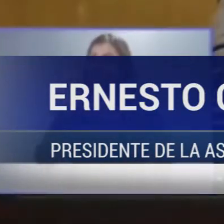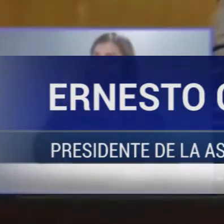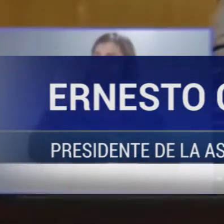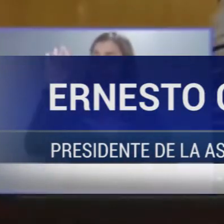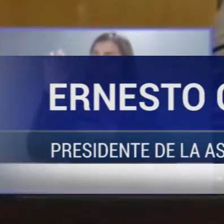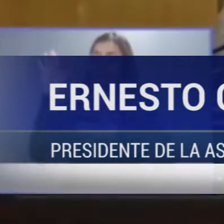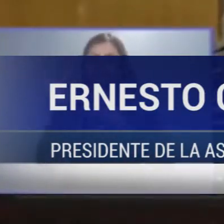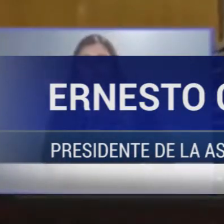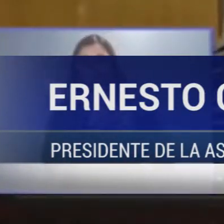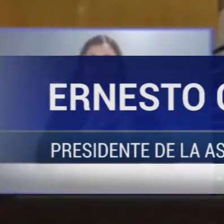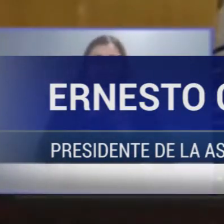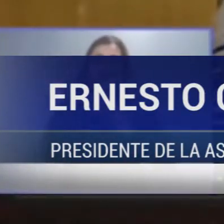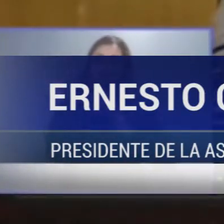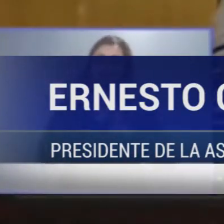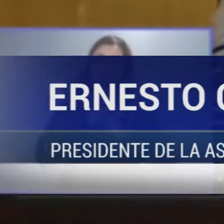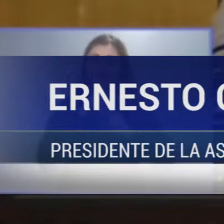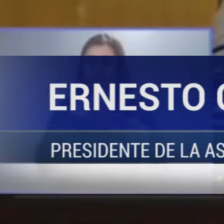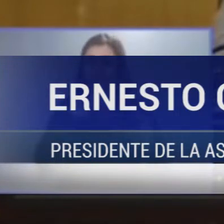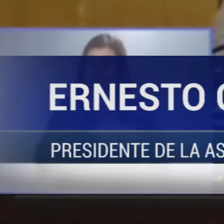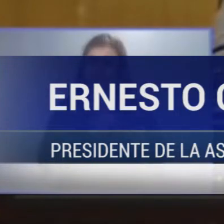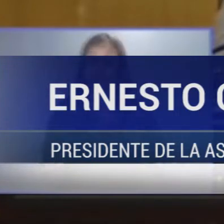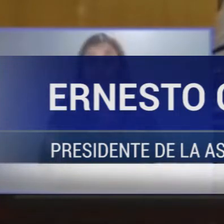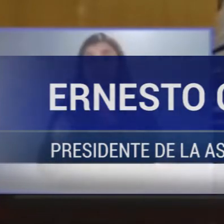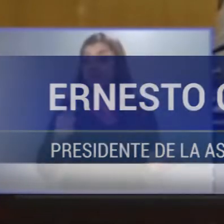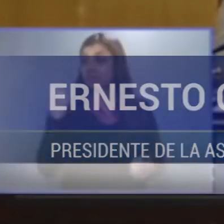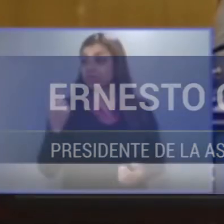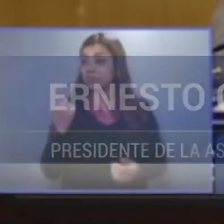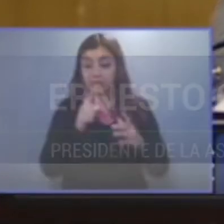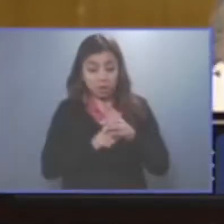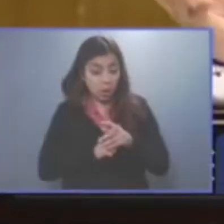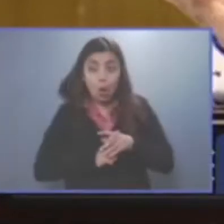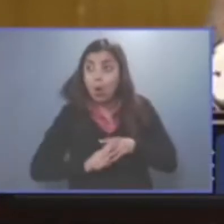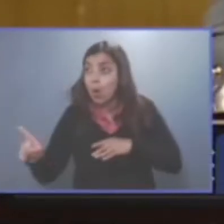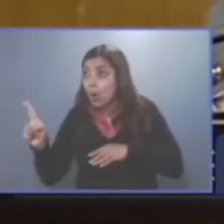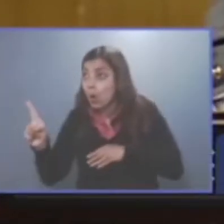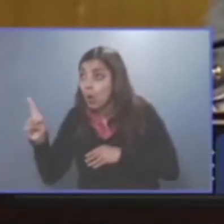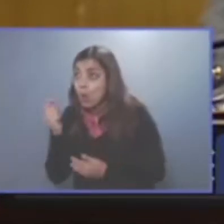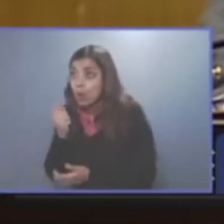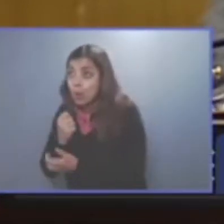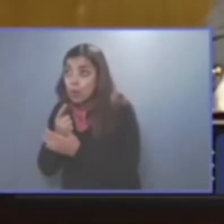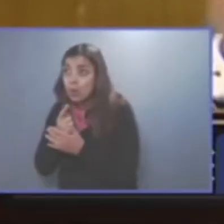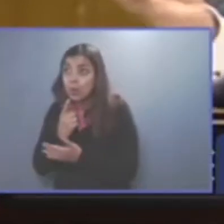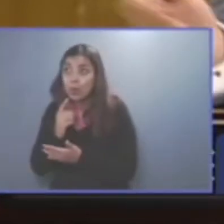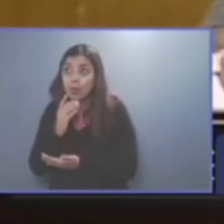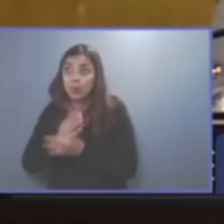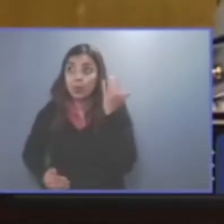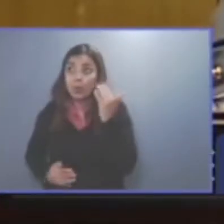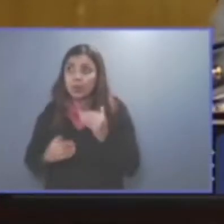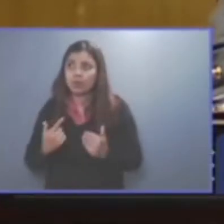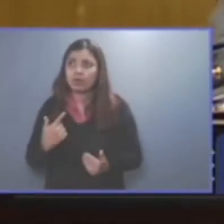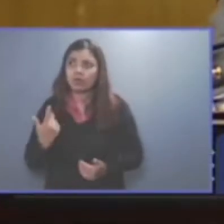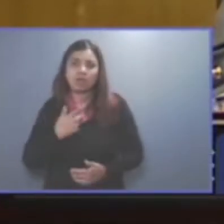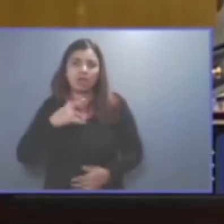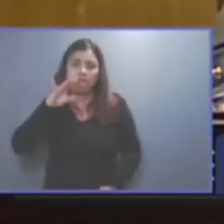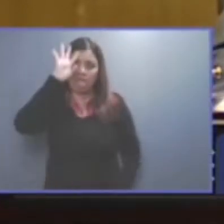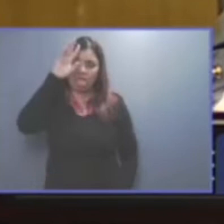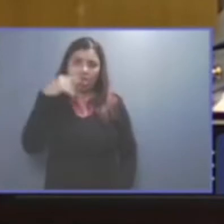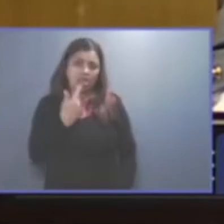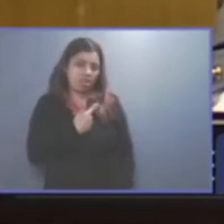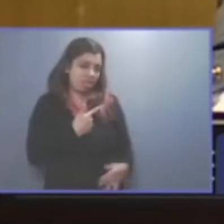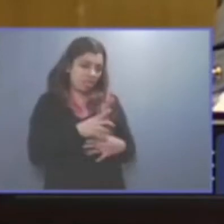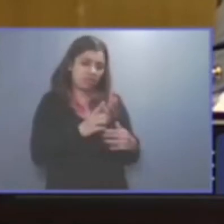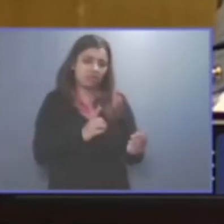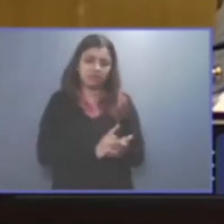fuero al Parlamento Centroamericano está huyendo, y aquí no es algo que nosotros, los diputados de esta Asamblea